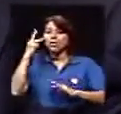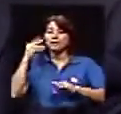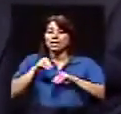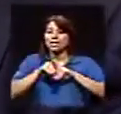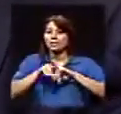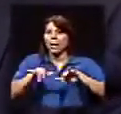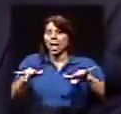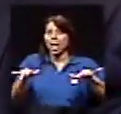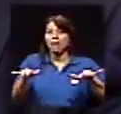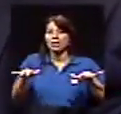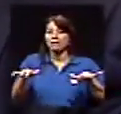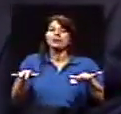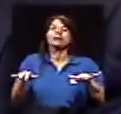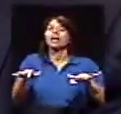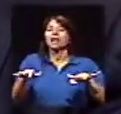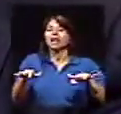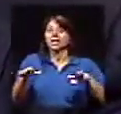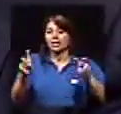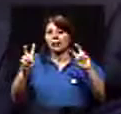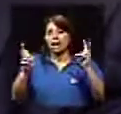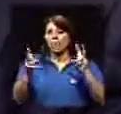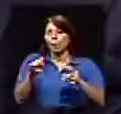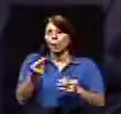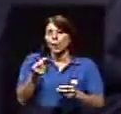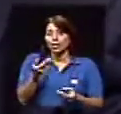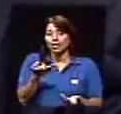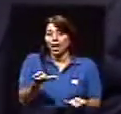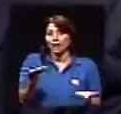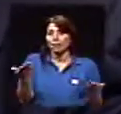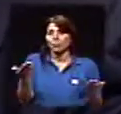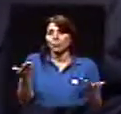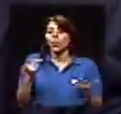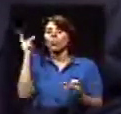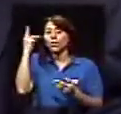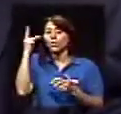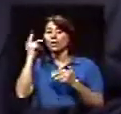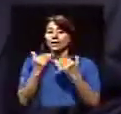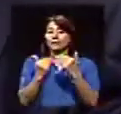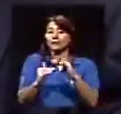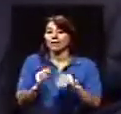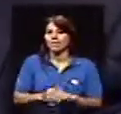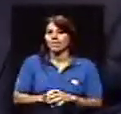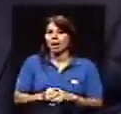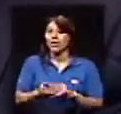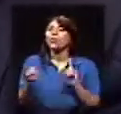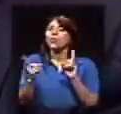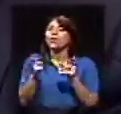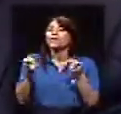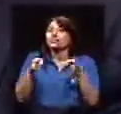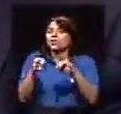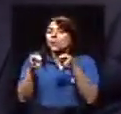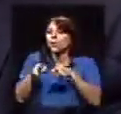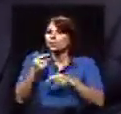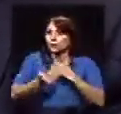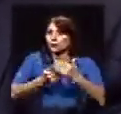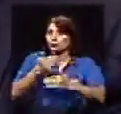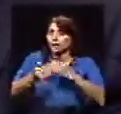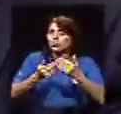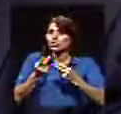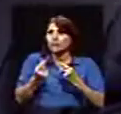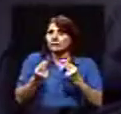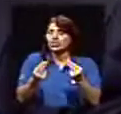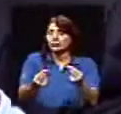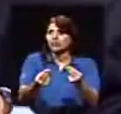expansionista en el campo monetario, qué ha significado una política restrictiva, cuáles han sido las consecuencias de procesos acelerados de devaluación